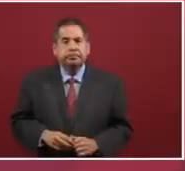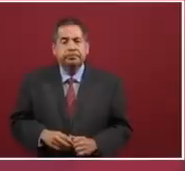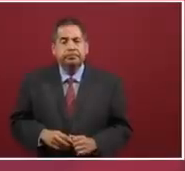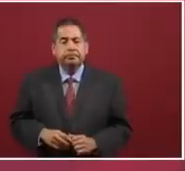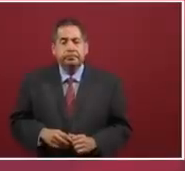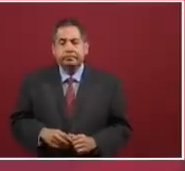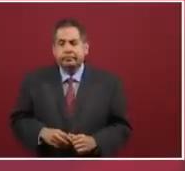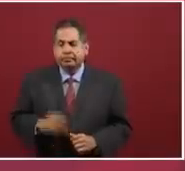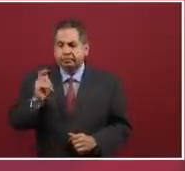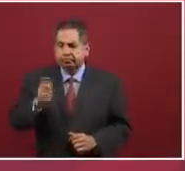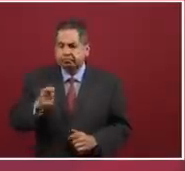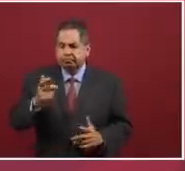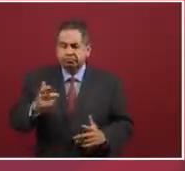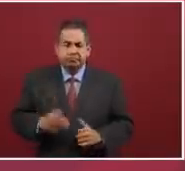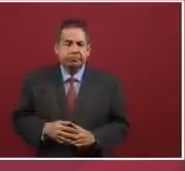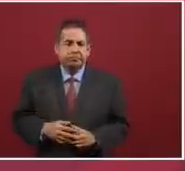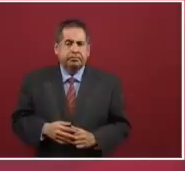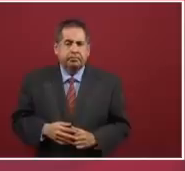Es